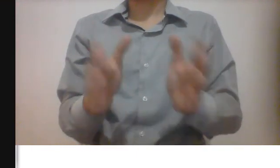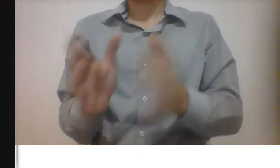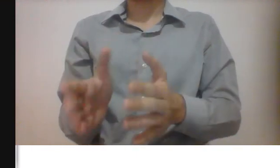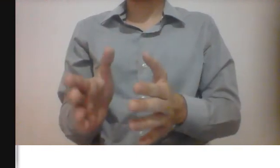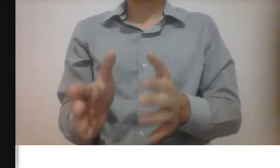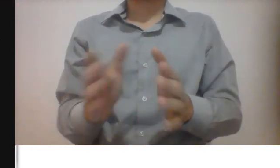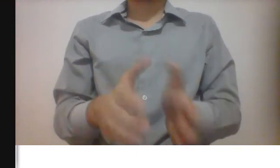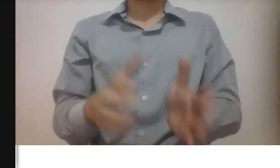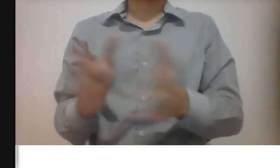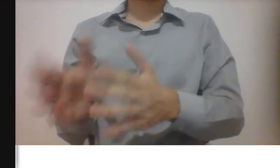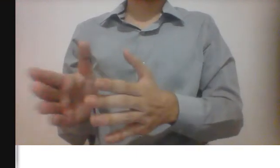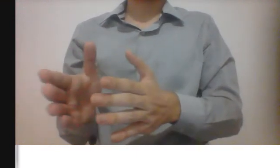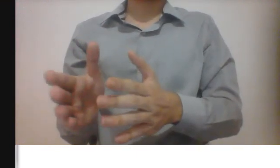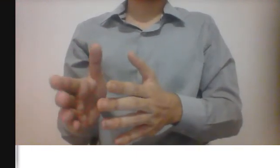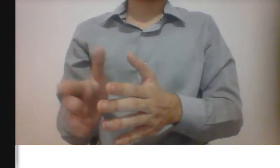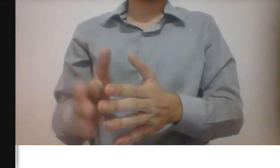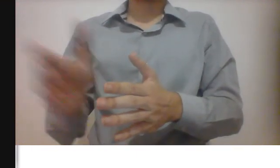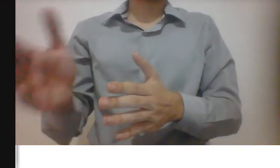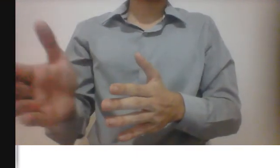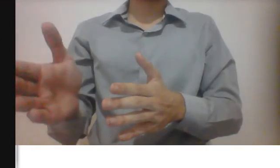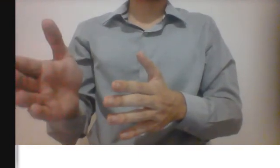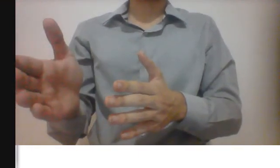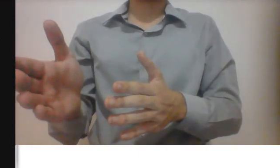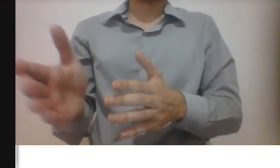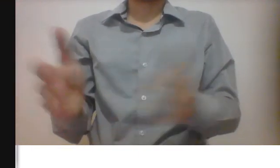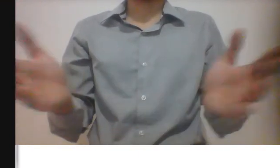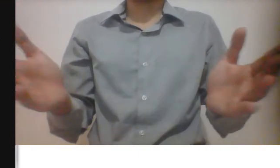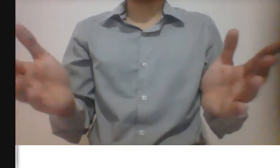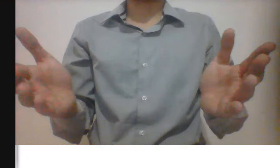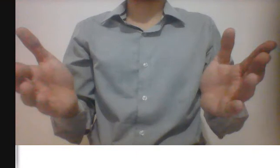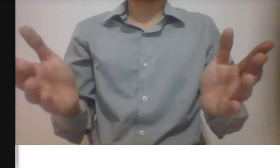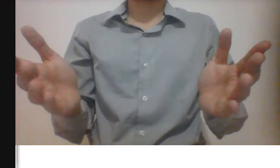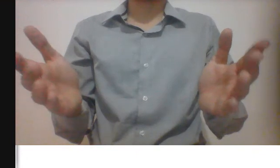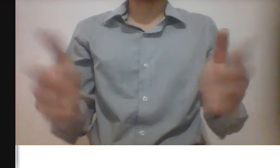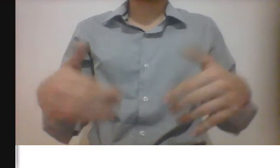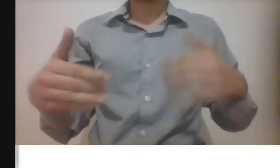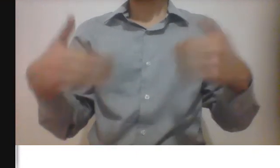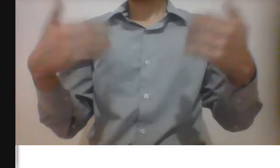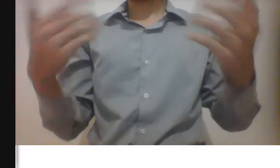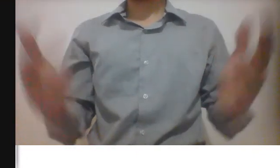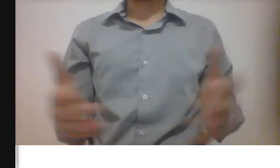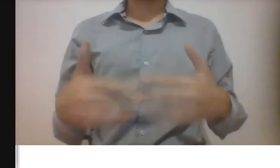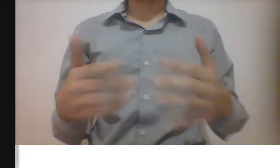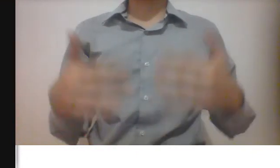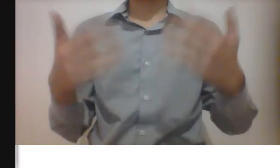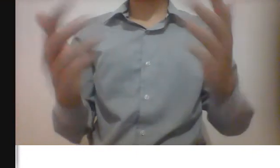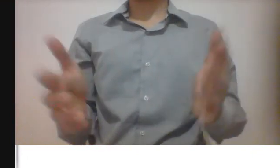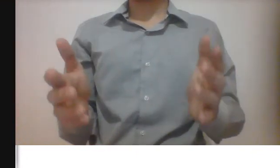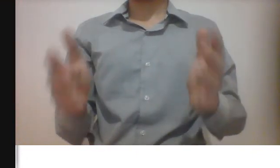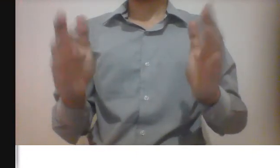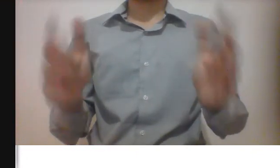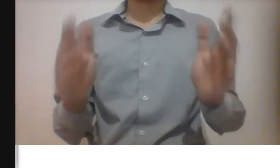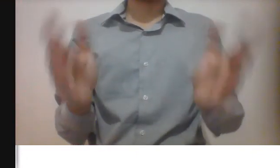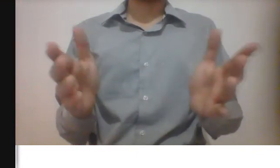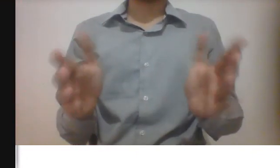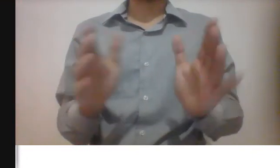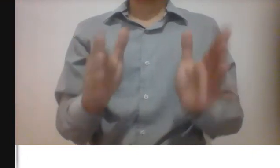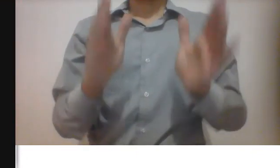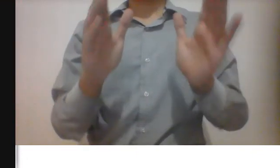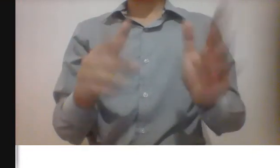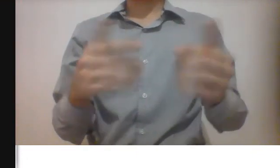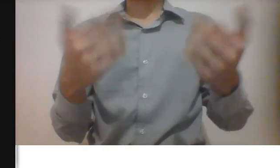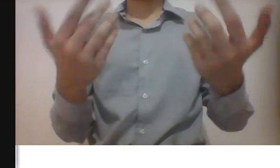viendo reflejadas en una población que mayormente se encontraba vulnerable en esos momentos y que bueno, todavía se encuentra